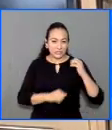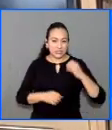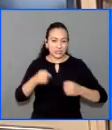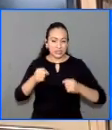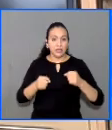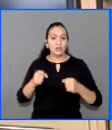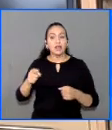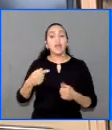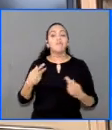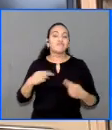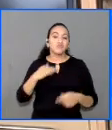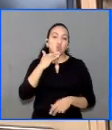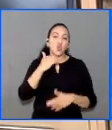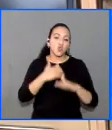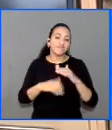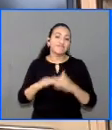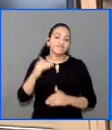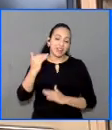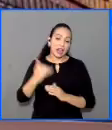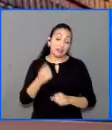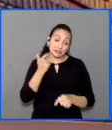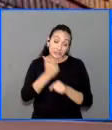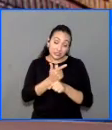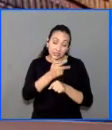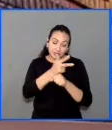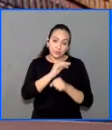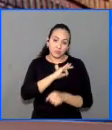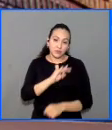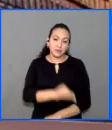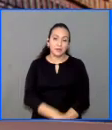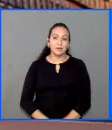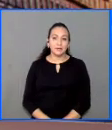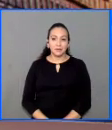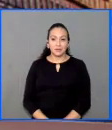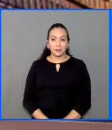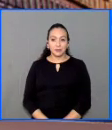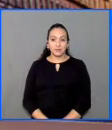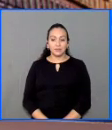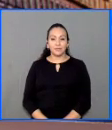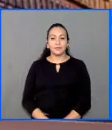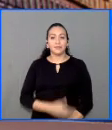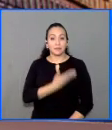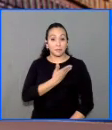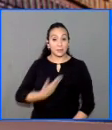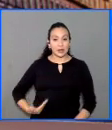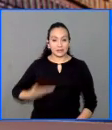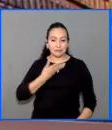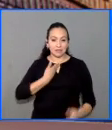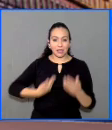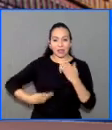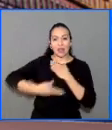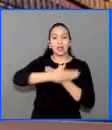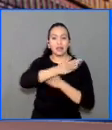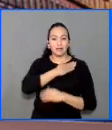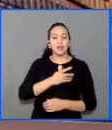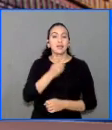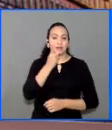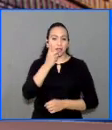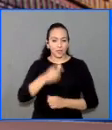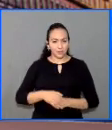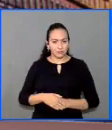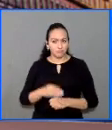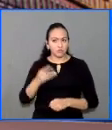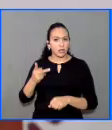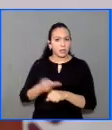Poder Judicial de la Federación, Jesús Daza. La presidenta Claudia Sheinbaum aseguró que los hechos registrados en Teuchitlán,